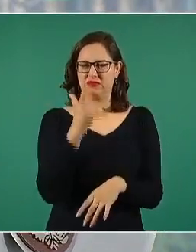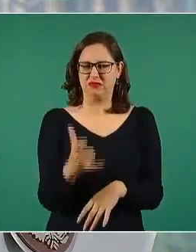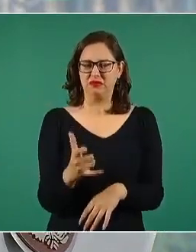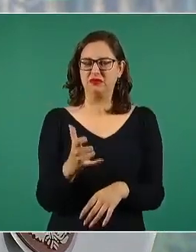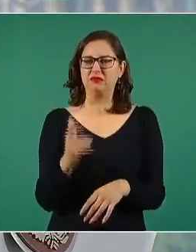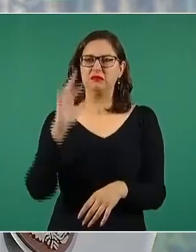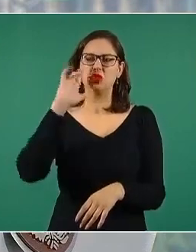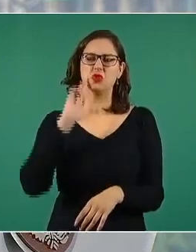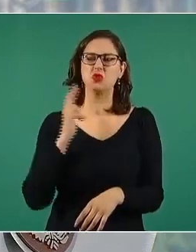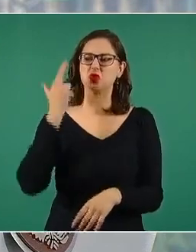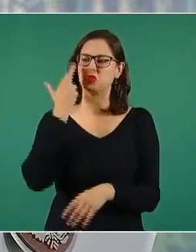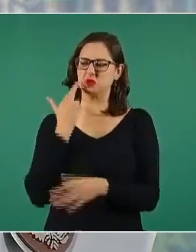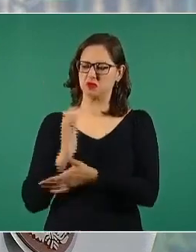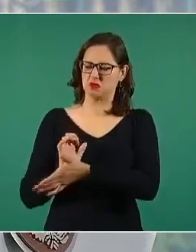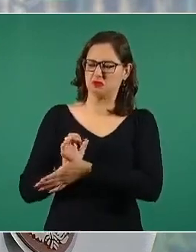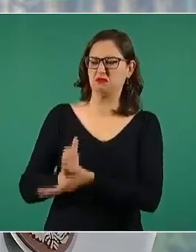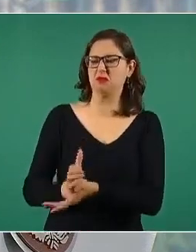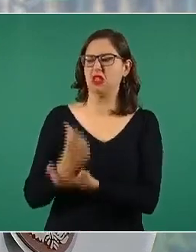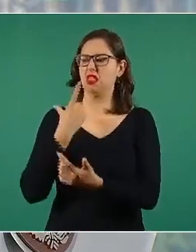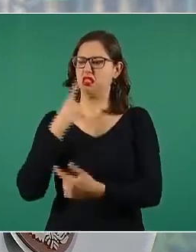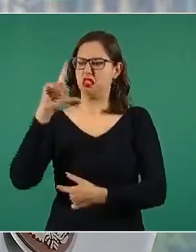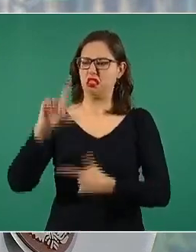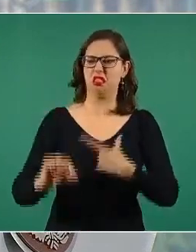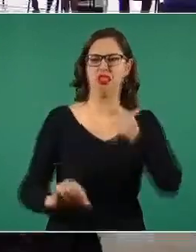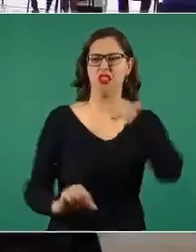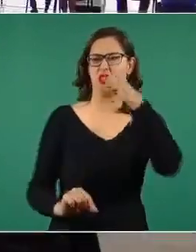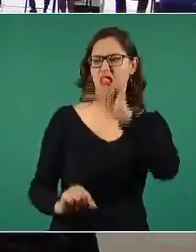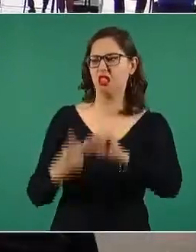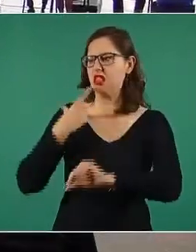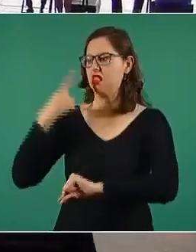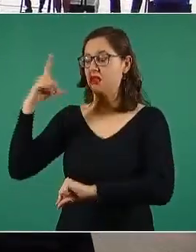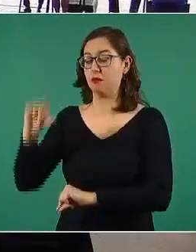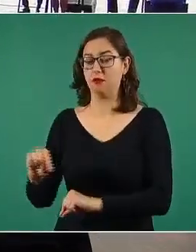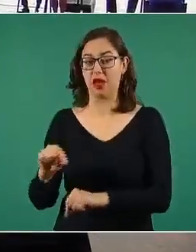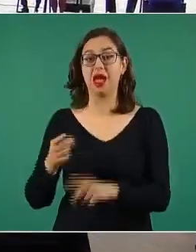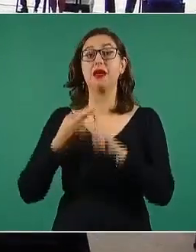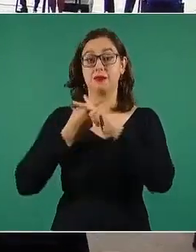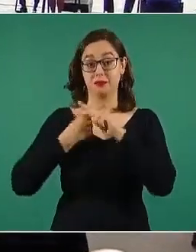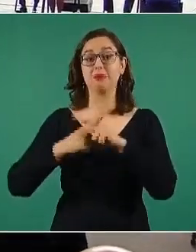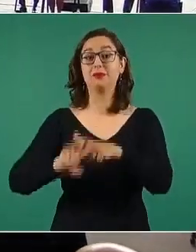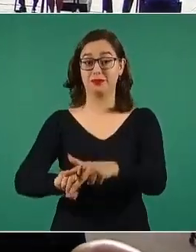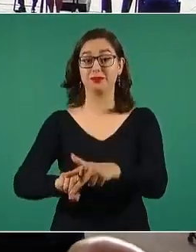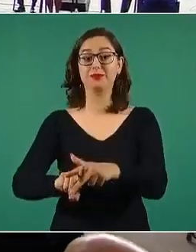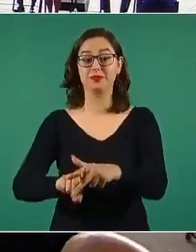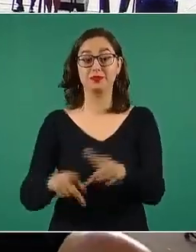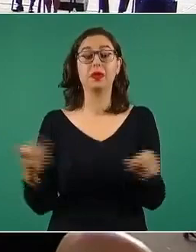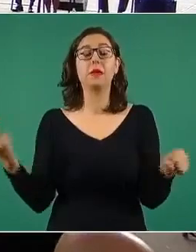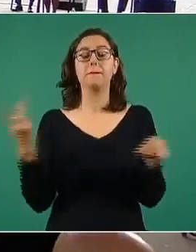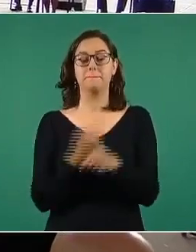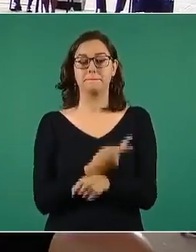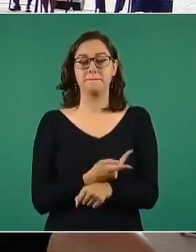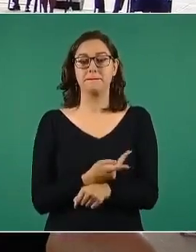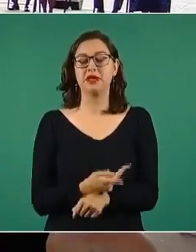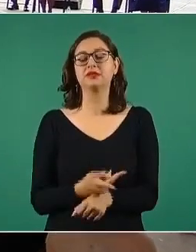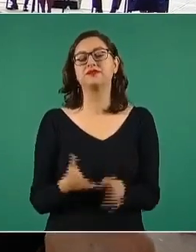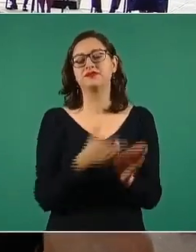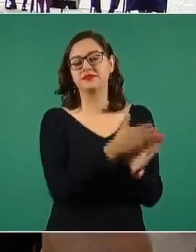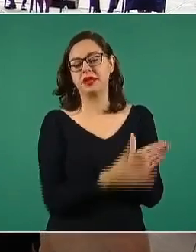el racismo. Hay que recordar que los sistemas coloniales establecidos a partir del siglo